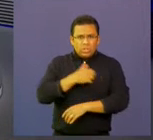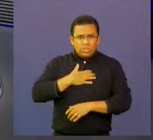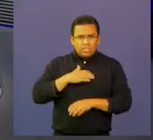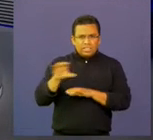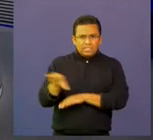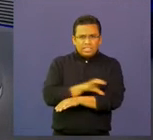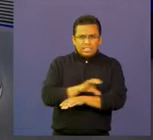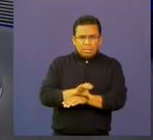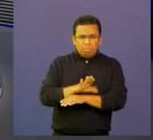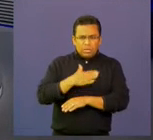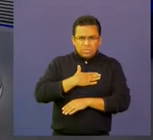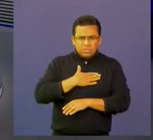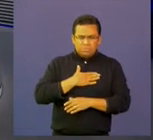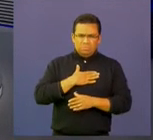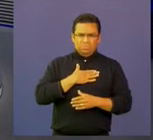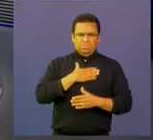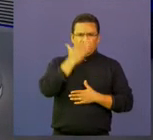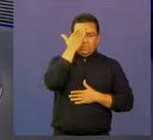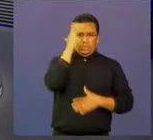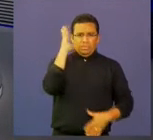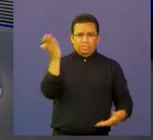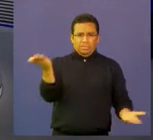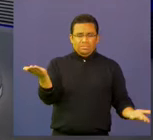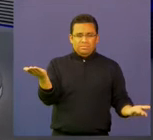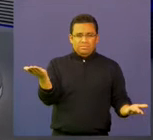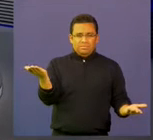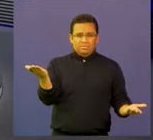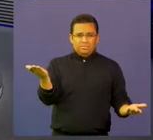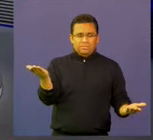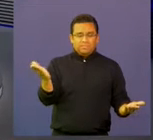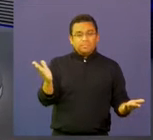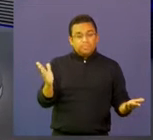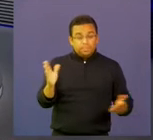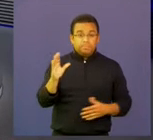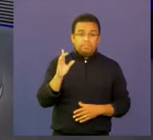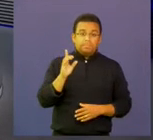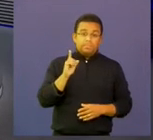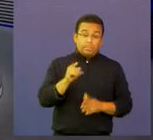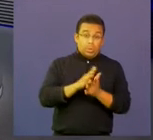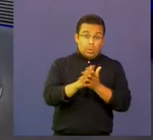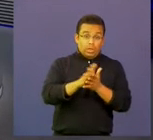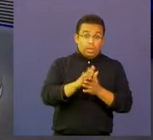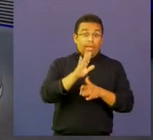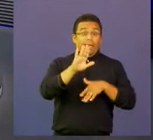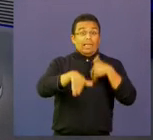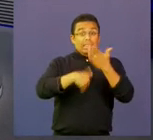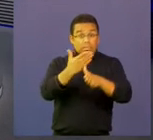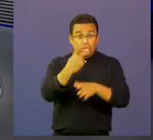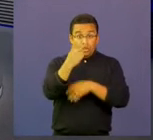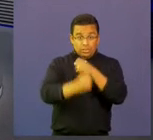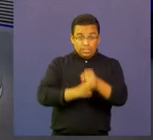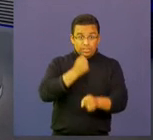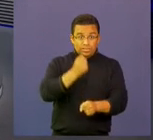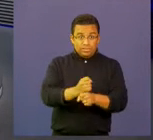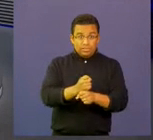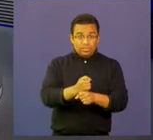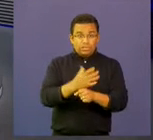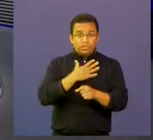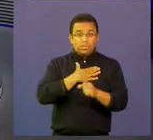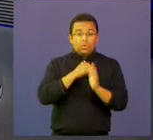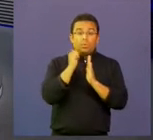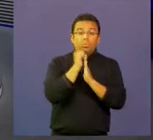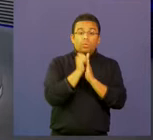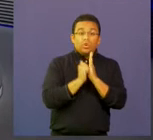sistemas de mi colegio. Y cuento esto porque 2 años después, yo estaba haciendo